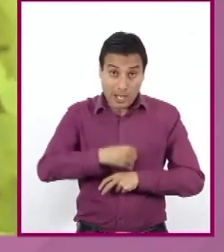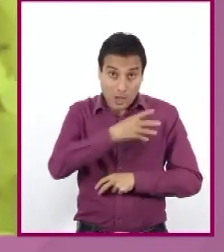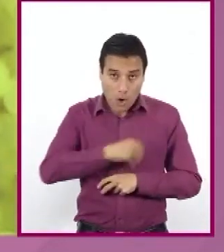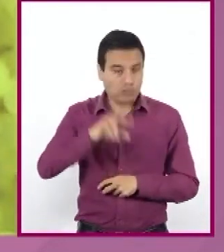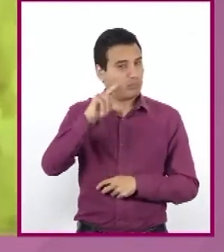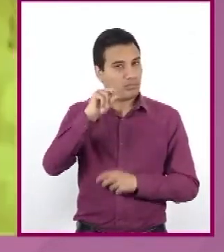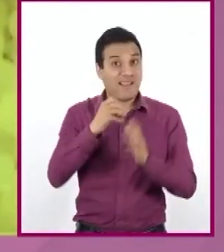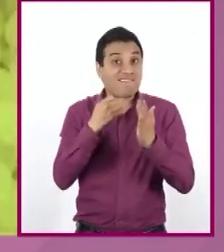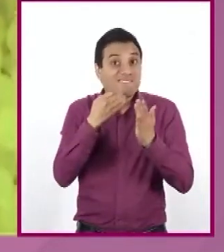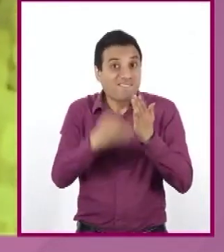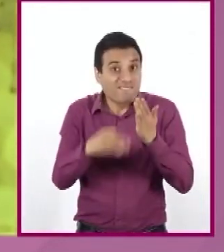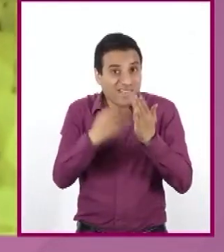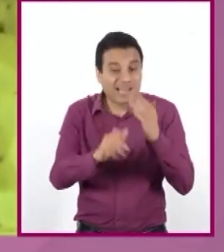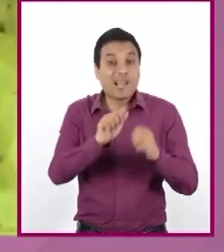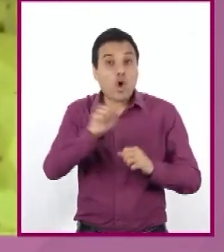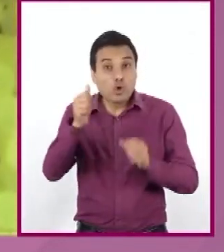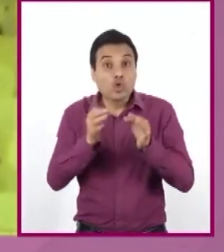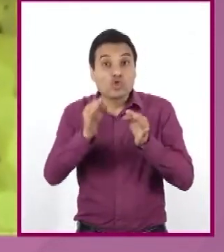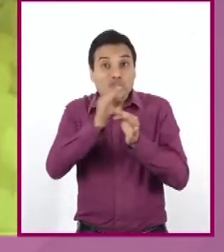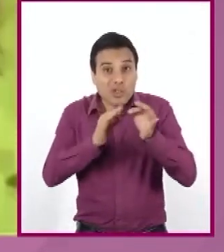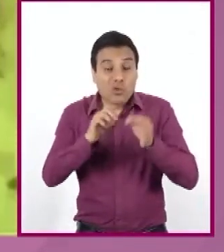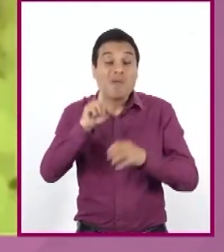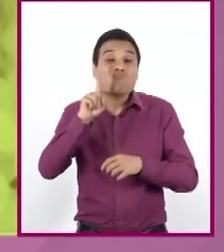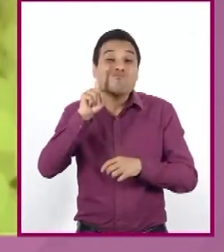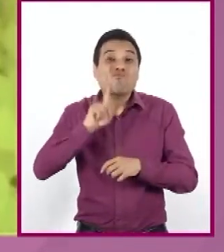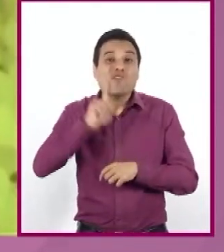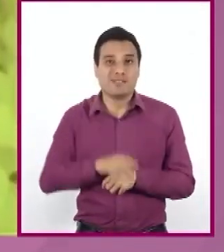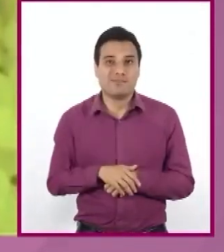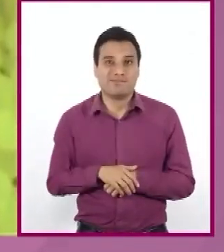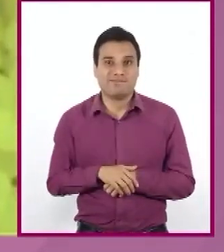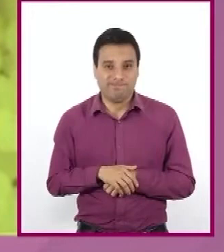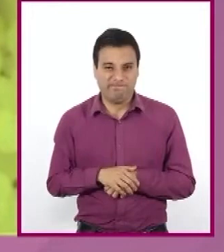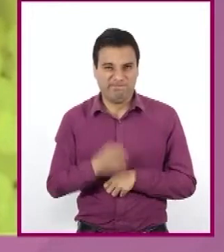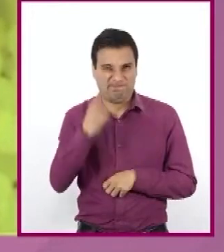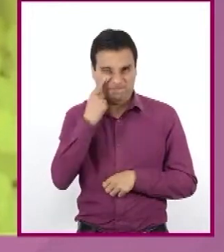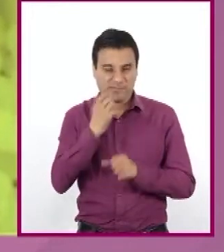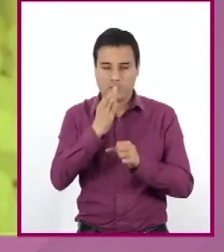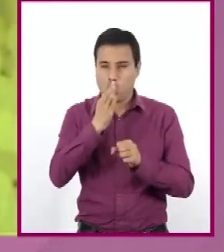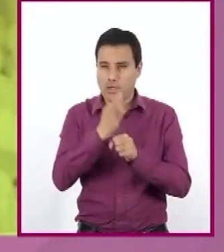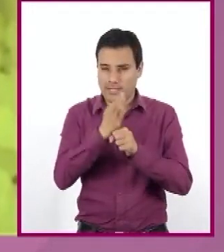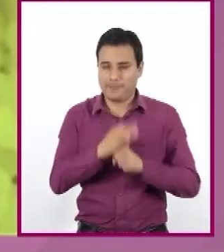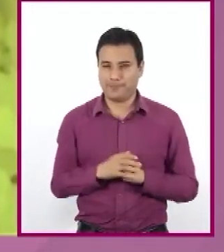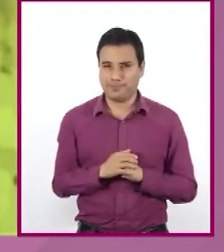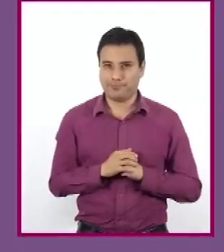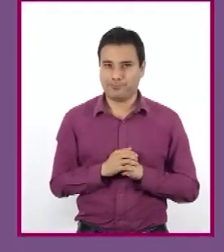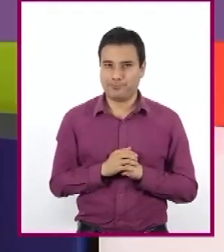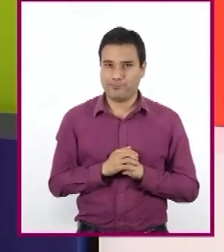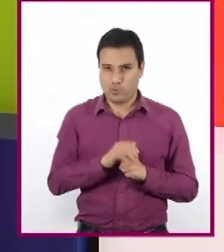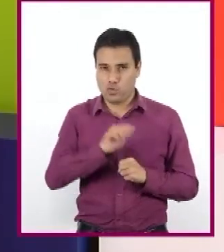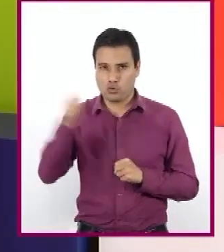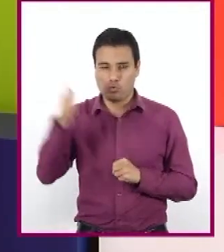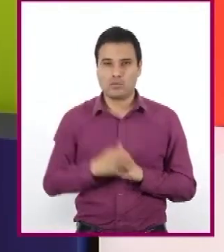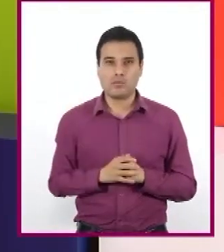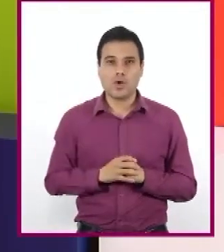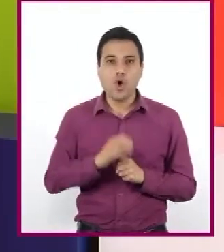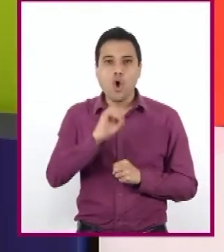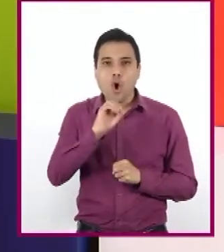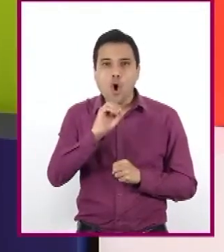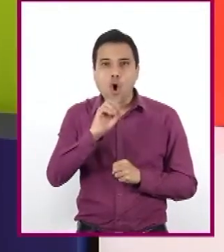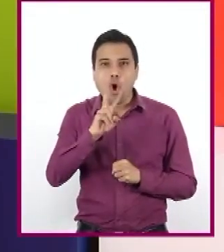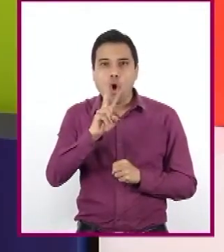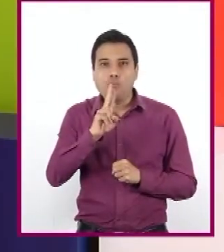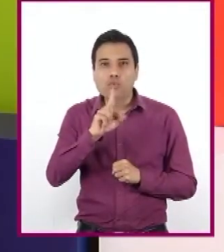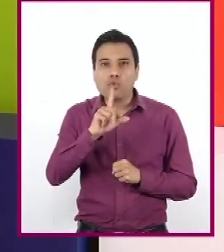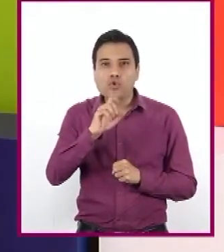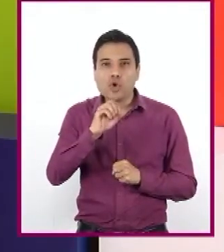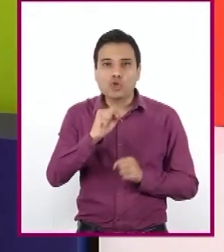información del otro gameto. Para conocerlo, retiramos esta muestra y procedemos a observar los óvulos que se encuentran ubicados